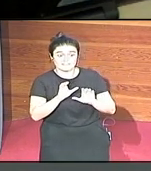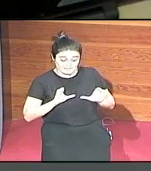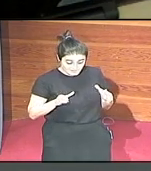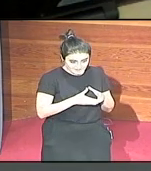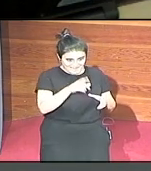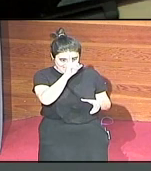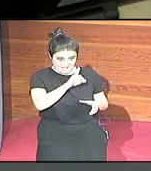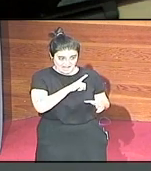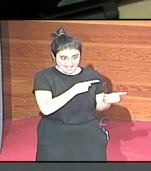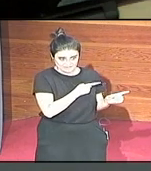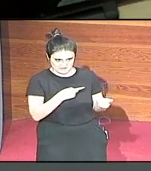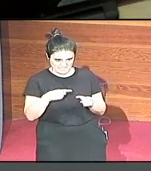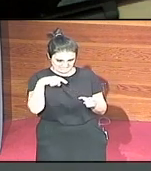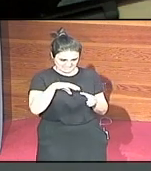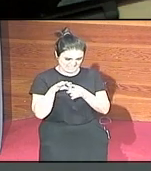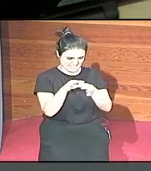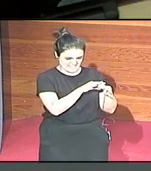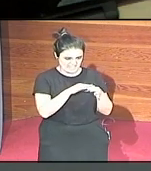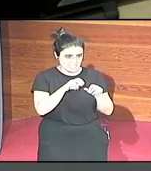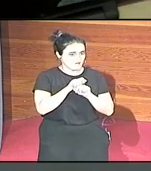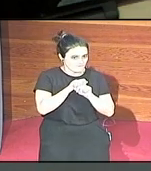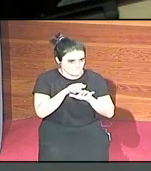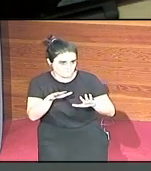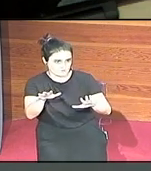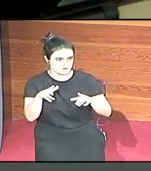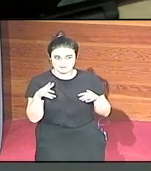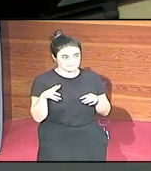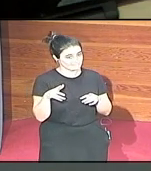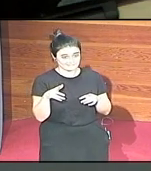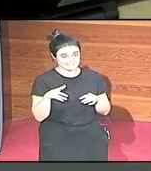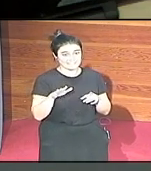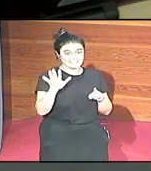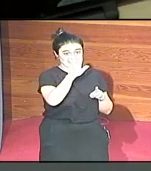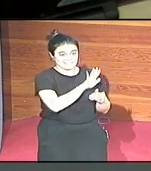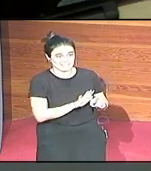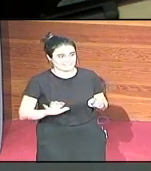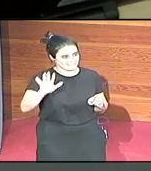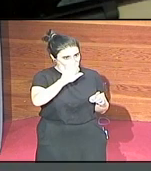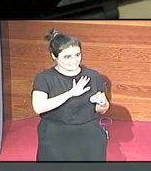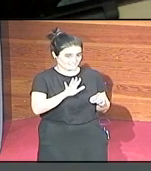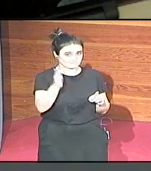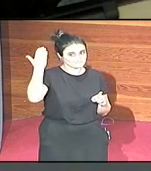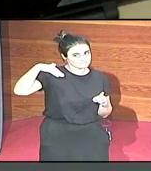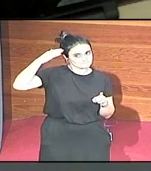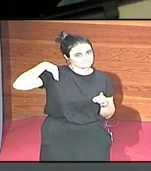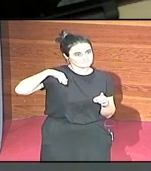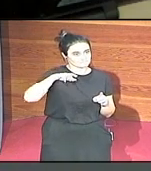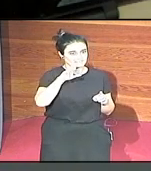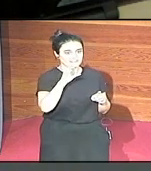de la Alianza no se desplieguen en el territorio de la entonces